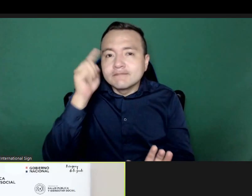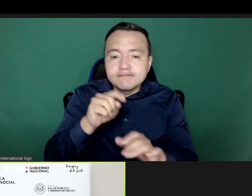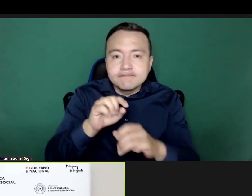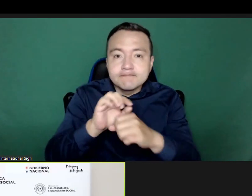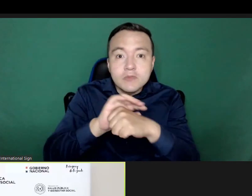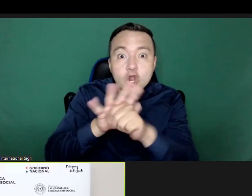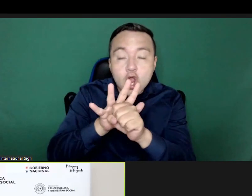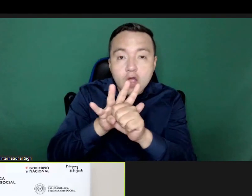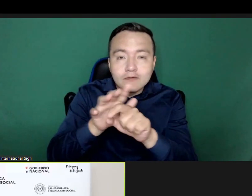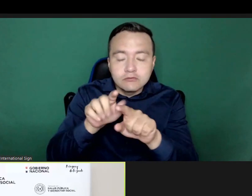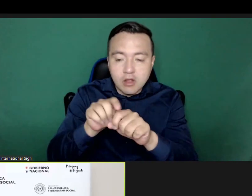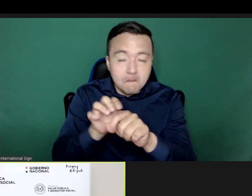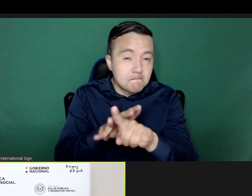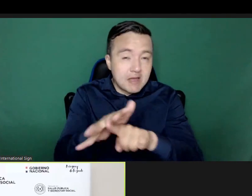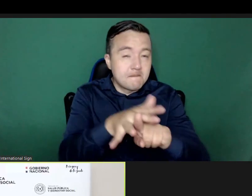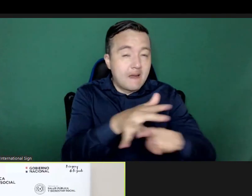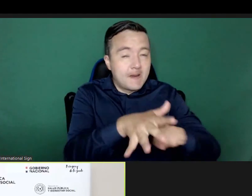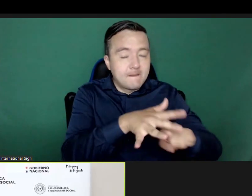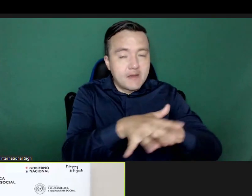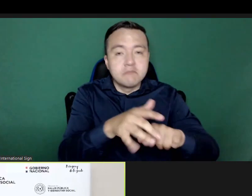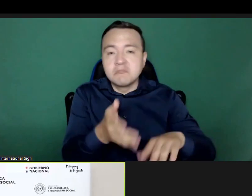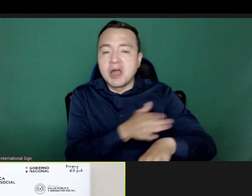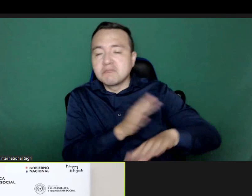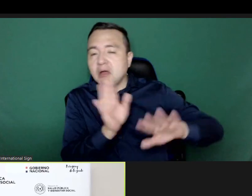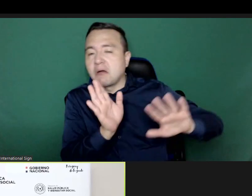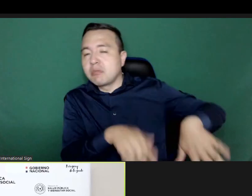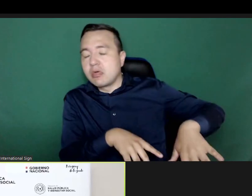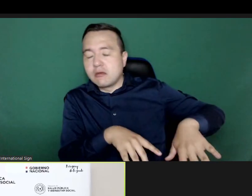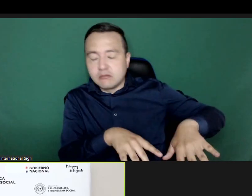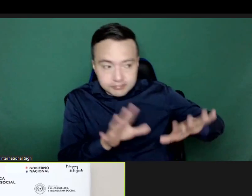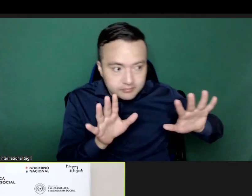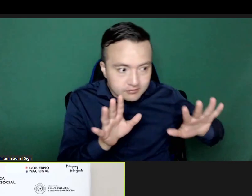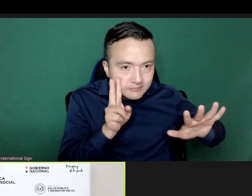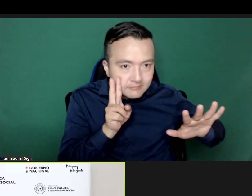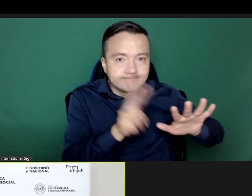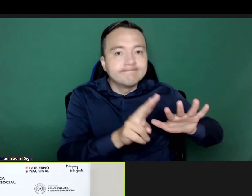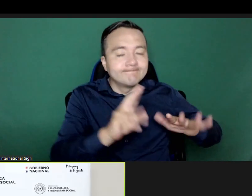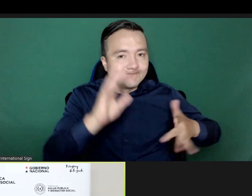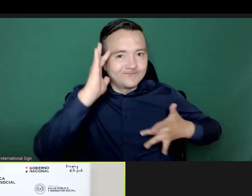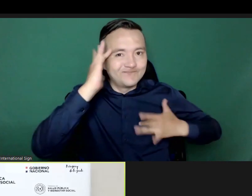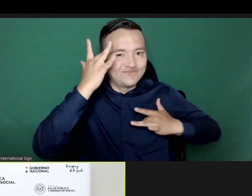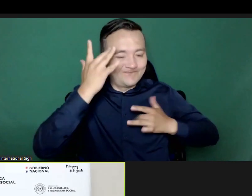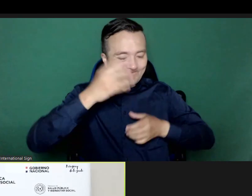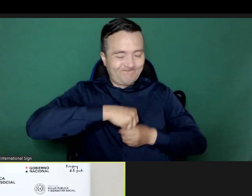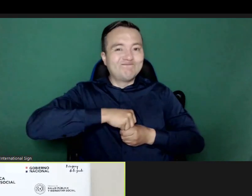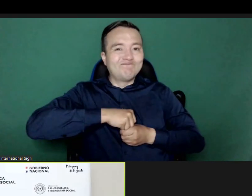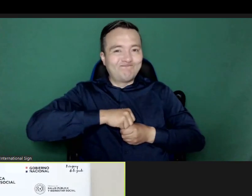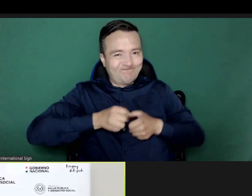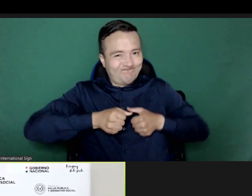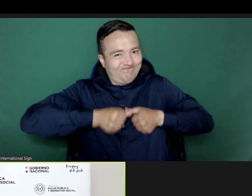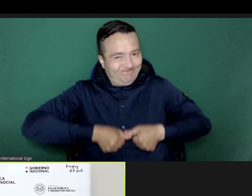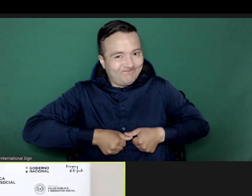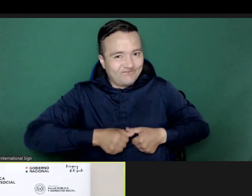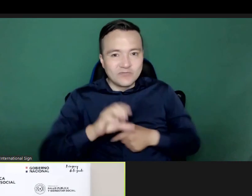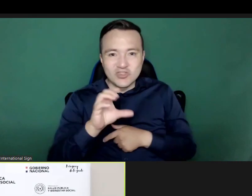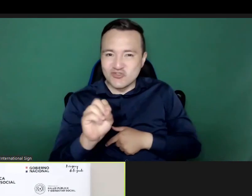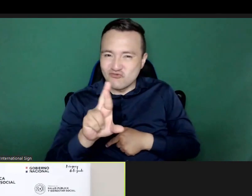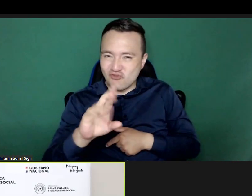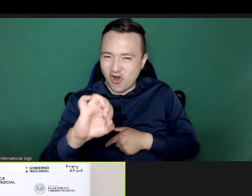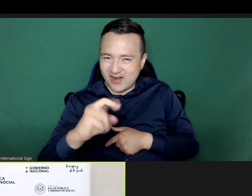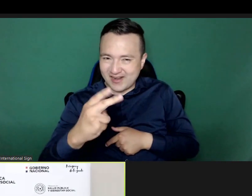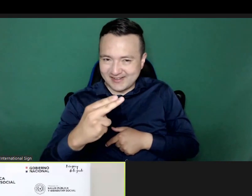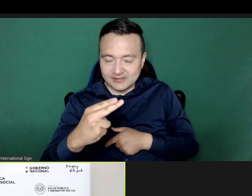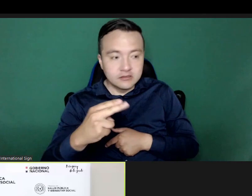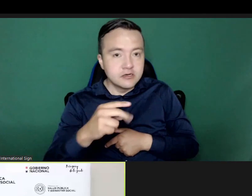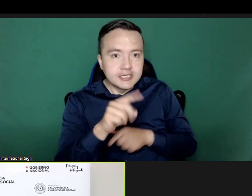las enfermedades crónicas, y no solamente desde el punto de vista asistencial, no solamente en crecer en infraestructura o en mayor atención, sino también desde